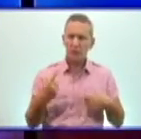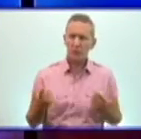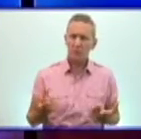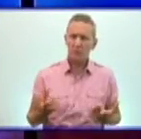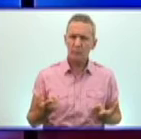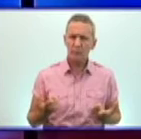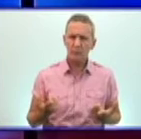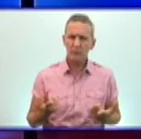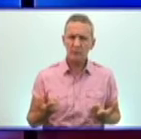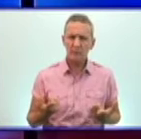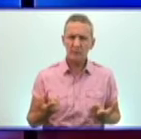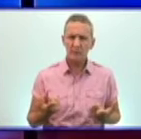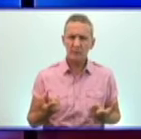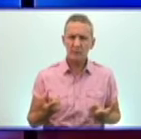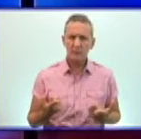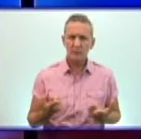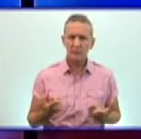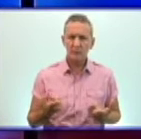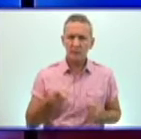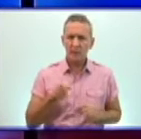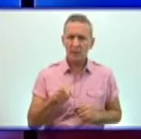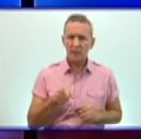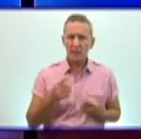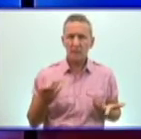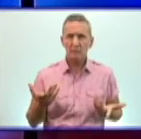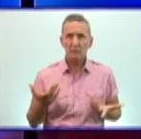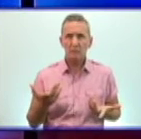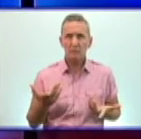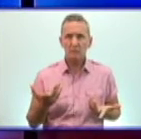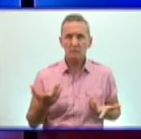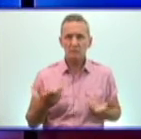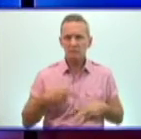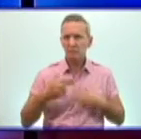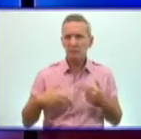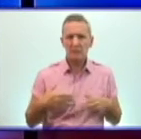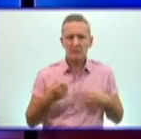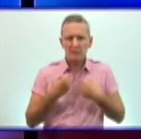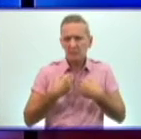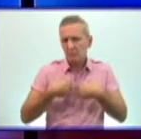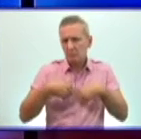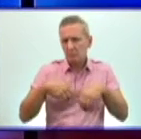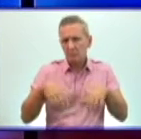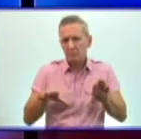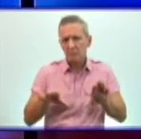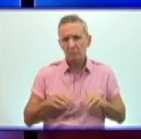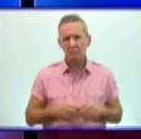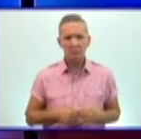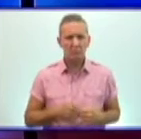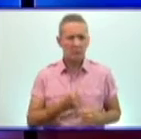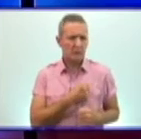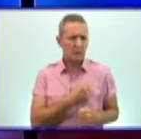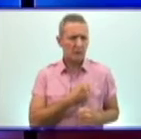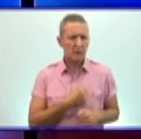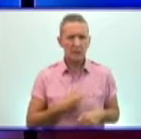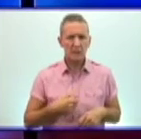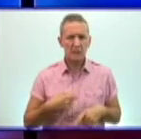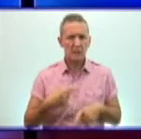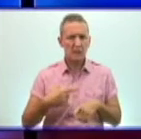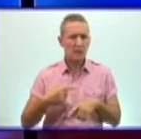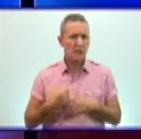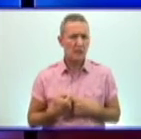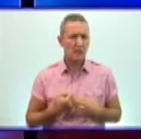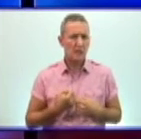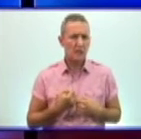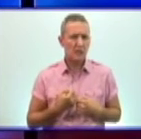acontecer? ¿Es un caso fortuito? ¿Es algo sencillamente que decidió los decisores? En este